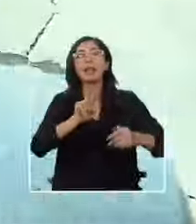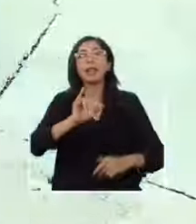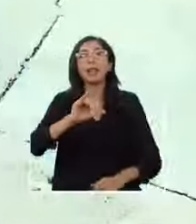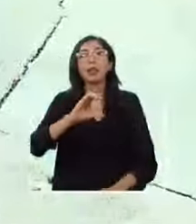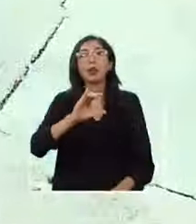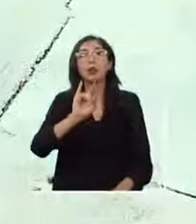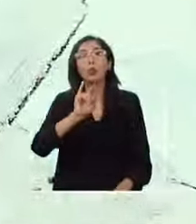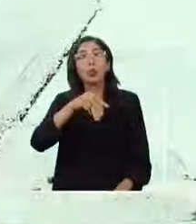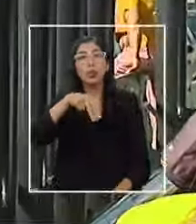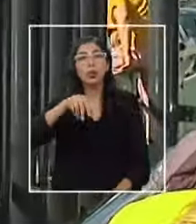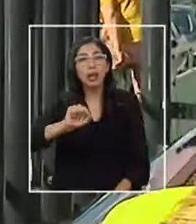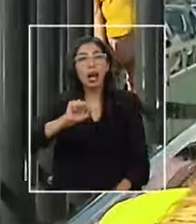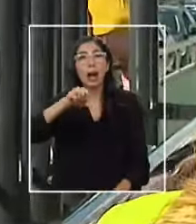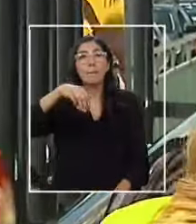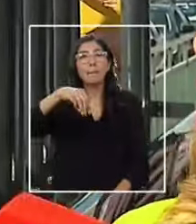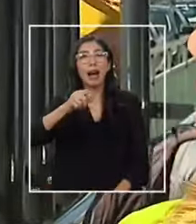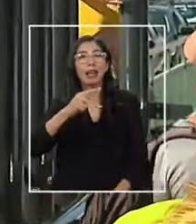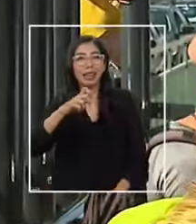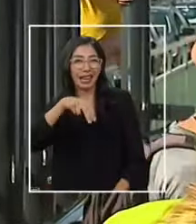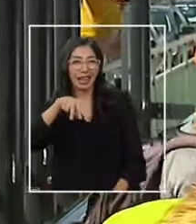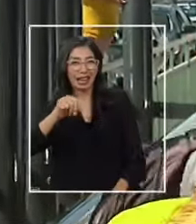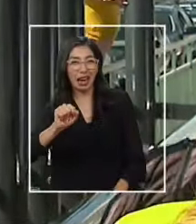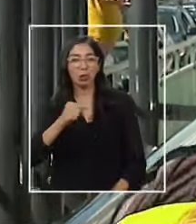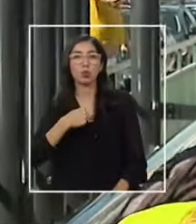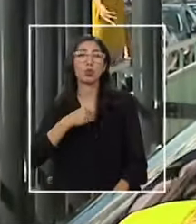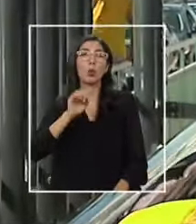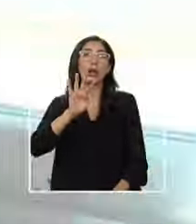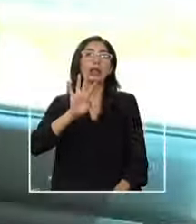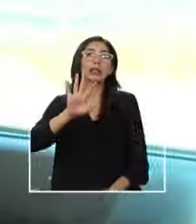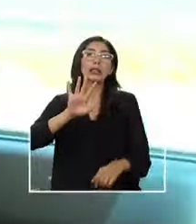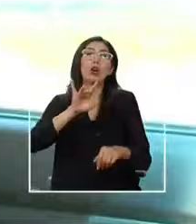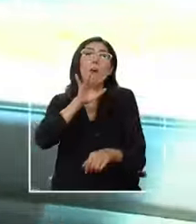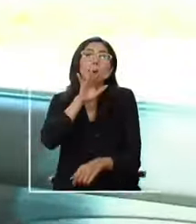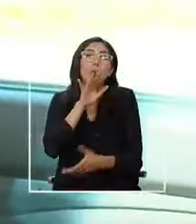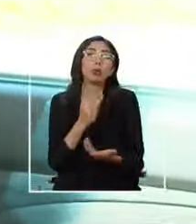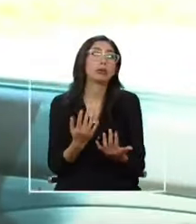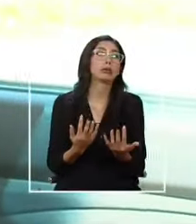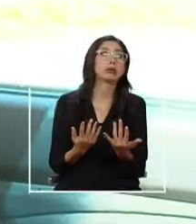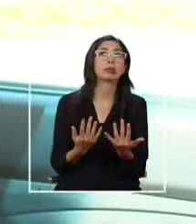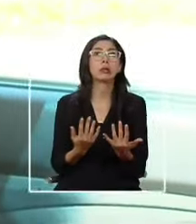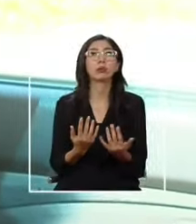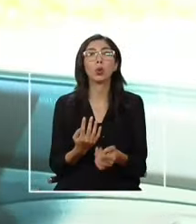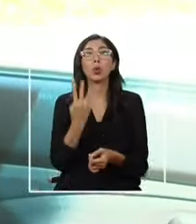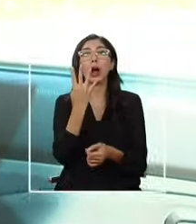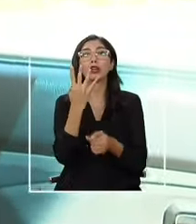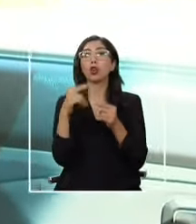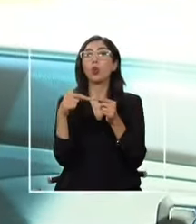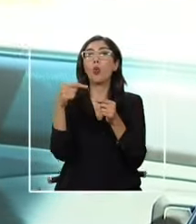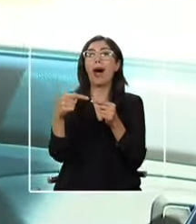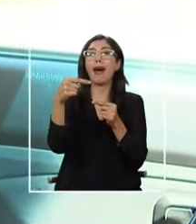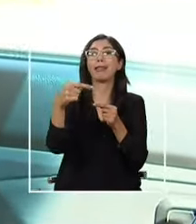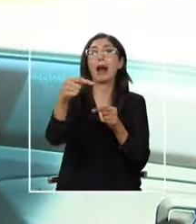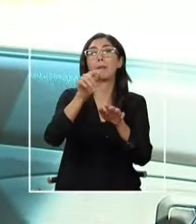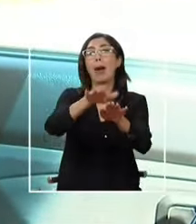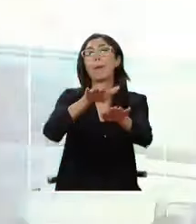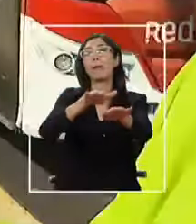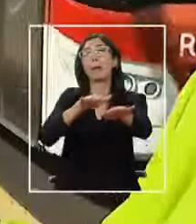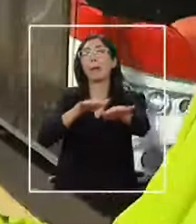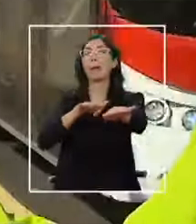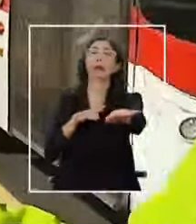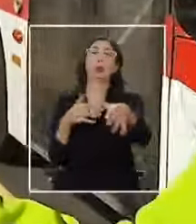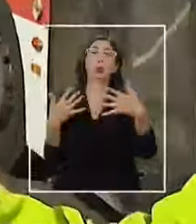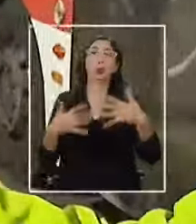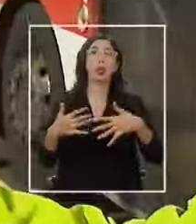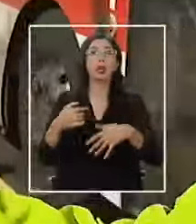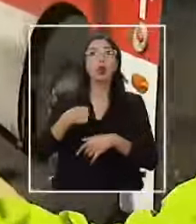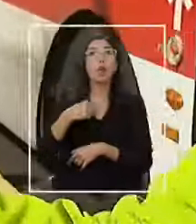Como 45 minutos. ¿Y de dónde vengo? Vengo de San José de la Estrella. Por lo menos son como unas 4 cuadras. ¿Cuatro o cinco cuadras más o menos, sí? Me